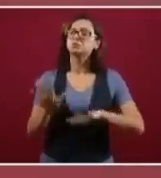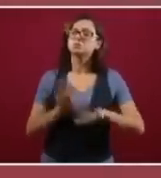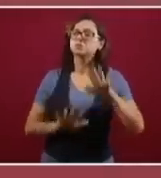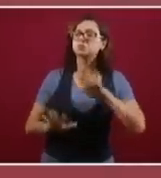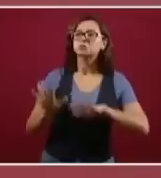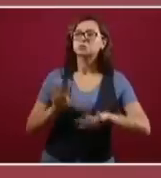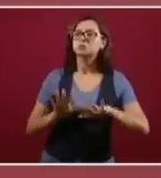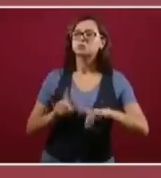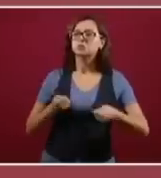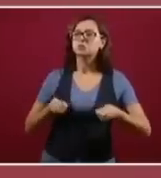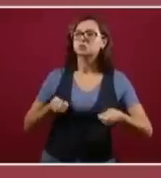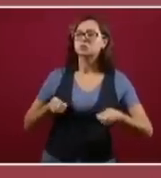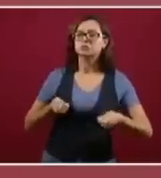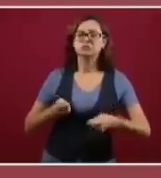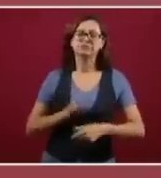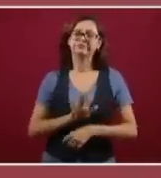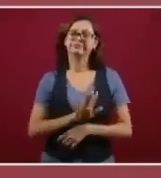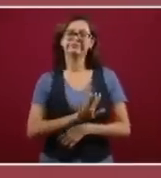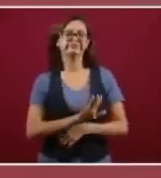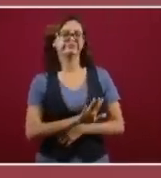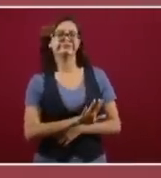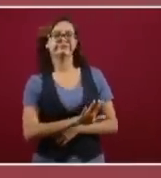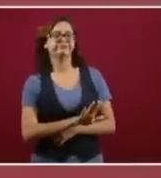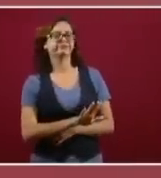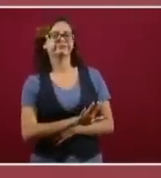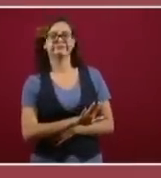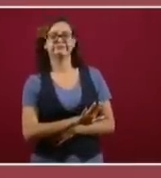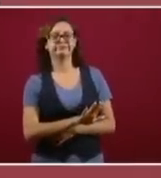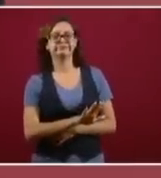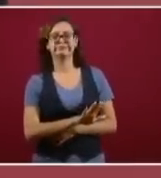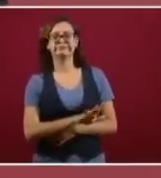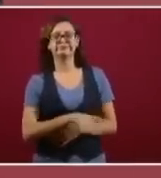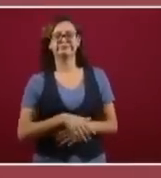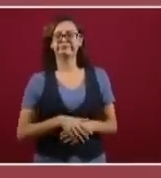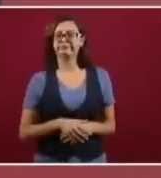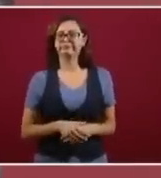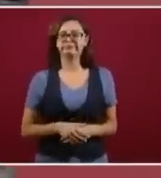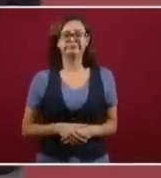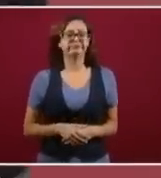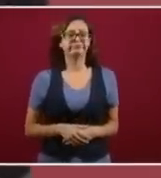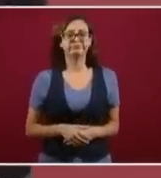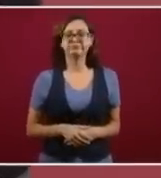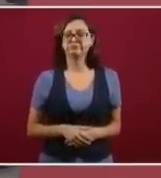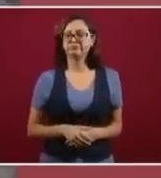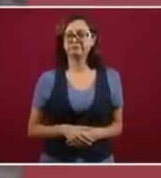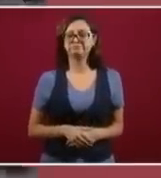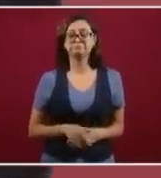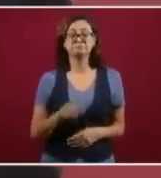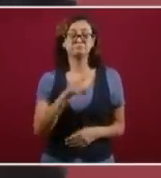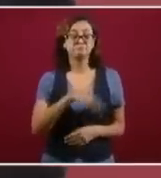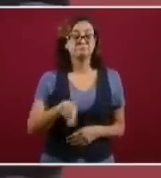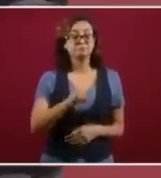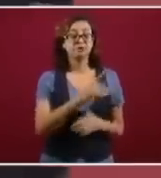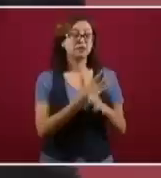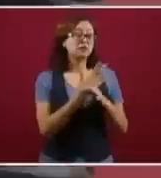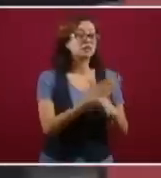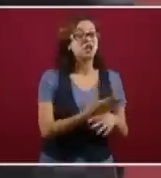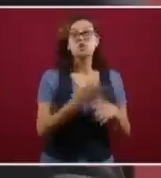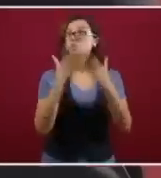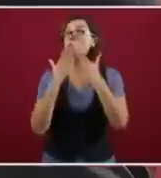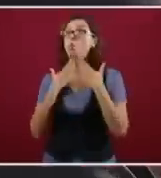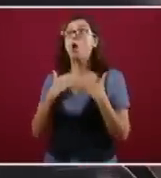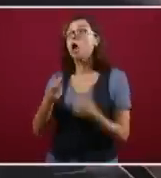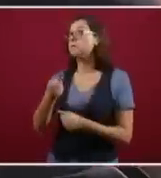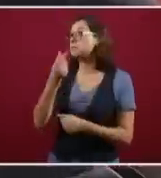eso no lo íbamos a permitir. Y aunque se diga de que todavía no hay